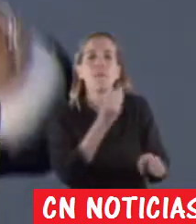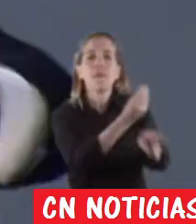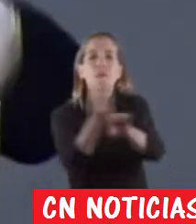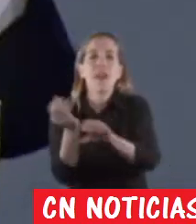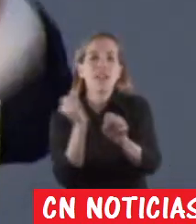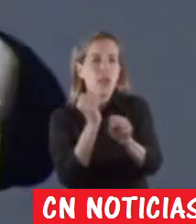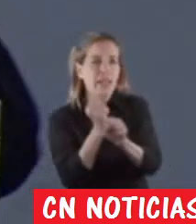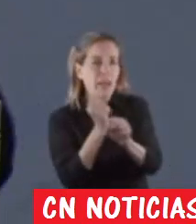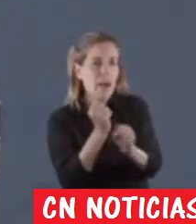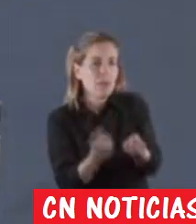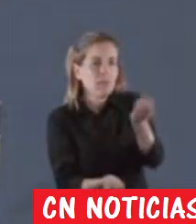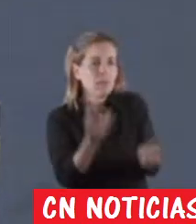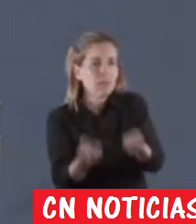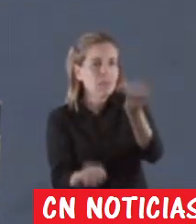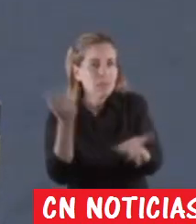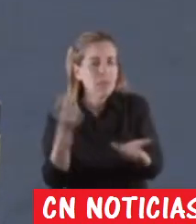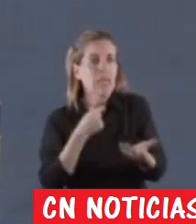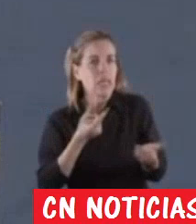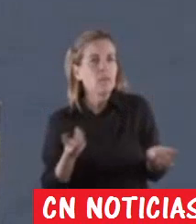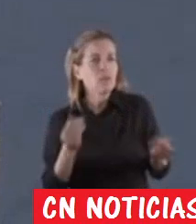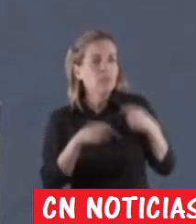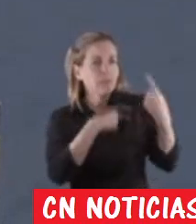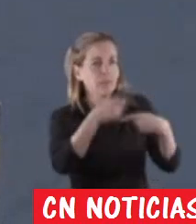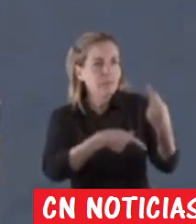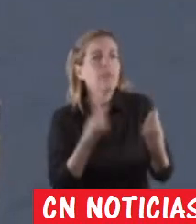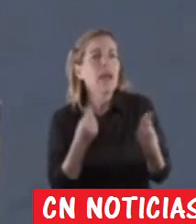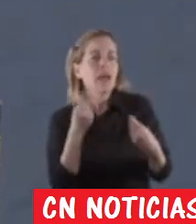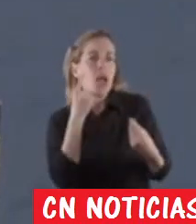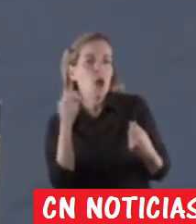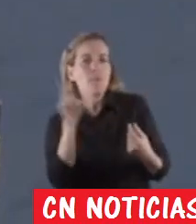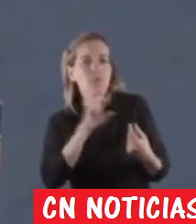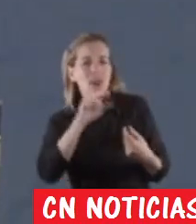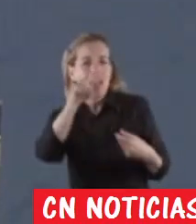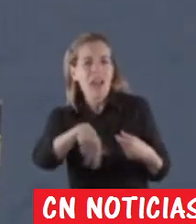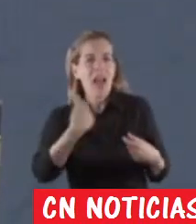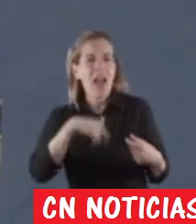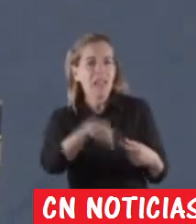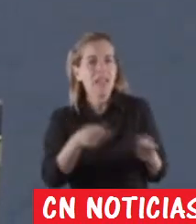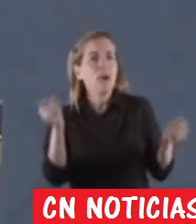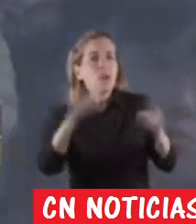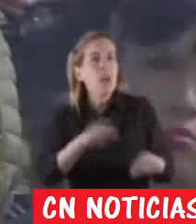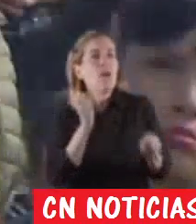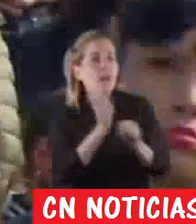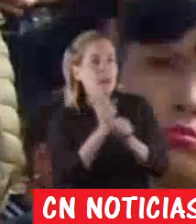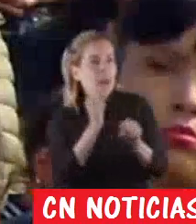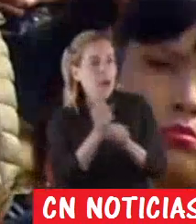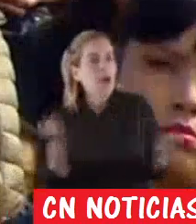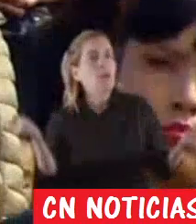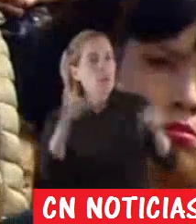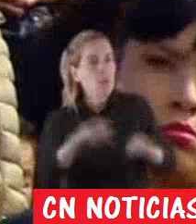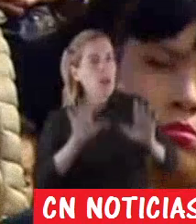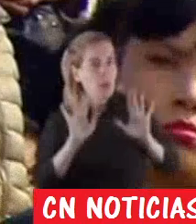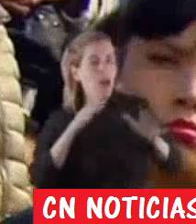seguimos buscando más que la gente, que cada hombre y cada mujer de la Argentina vuelva al trabajo, en situaciones